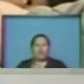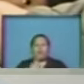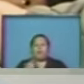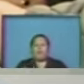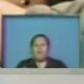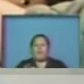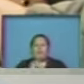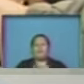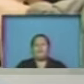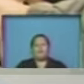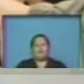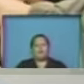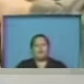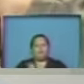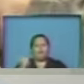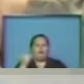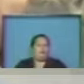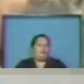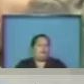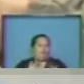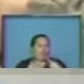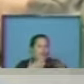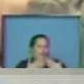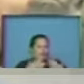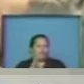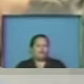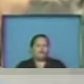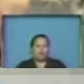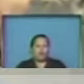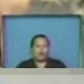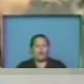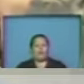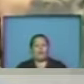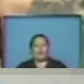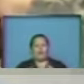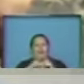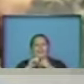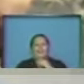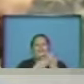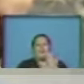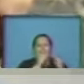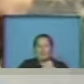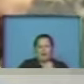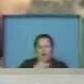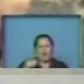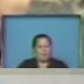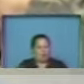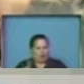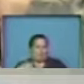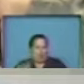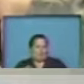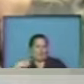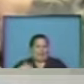ser un actor de la discusión de la relación directa con el Ministerio de Trabajo, porque en definitiva para